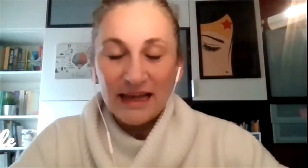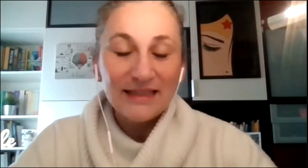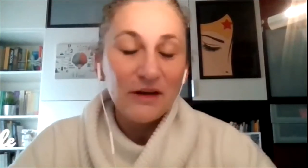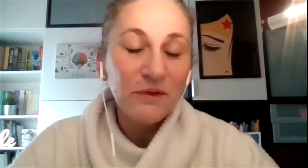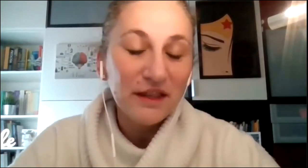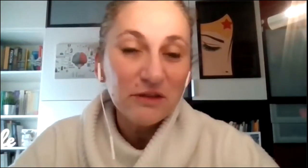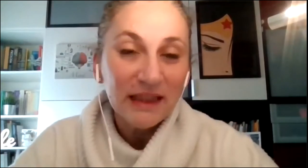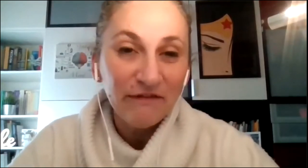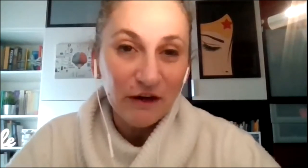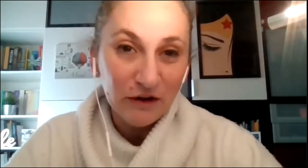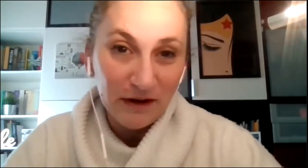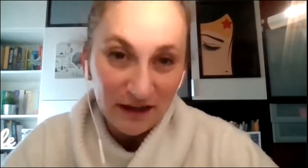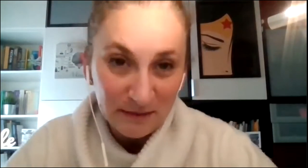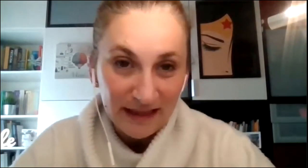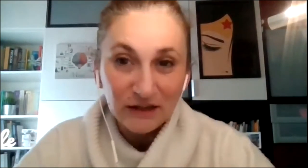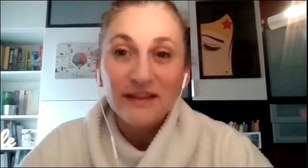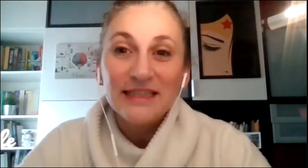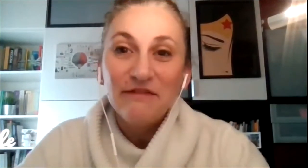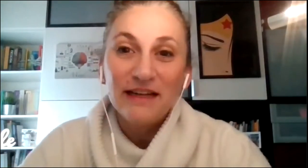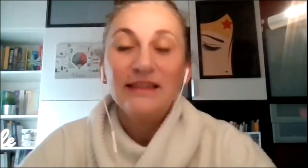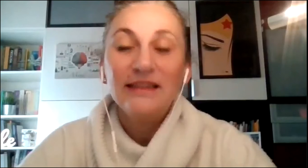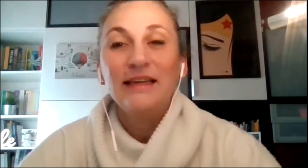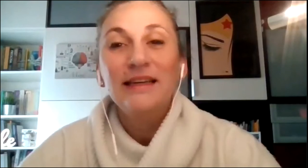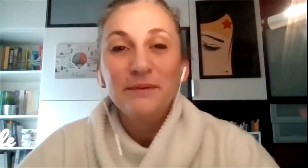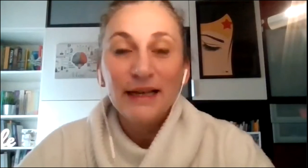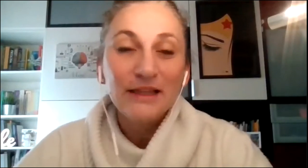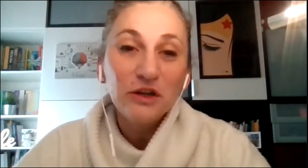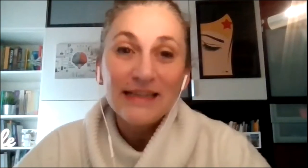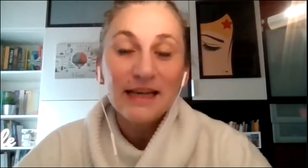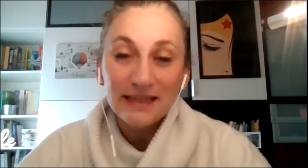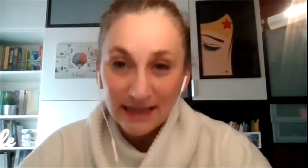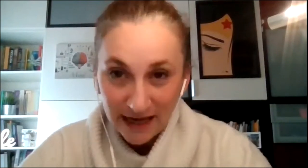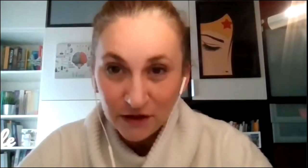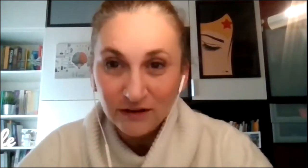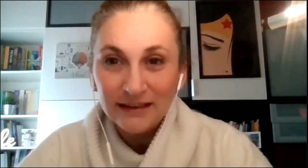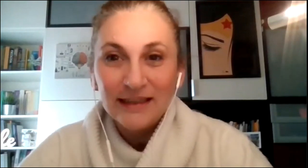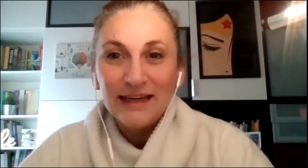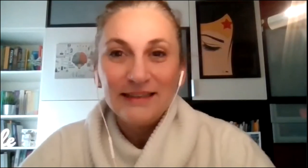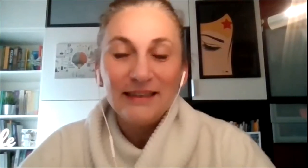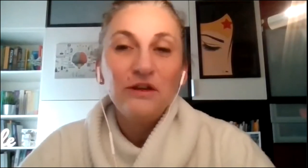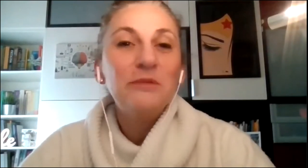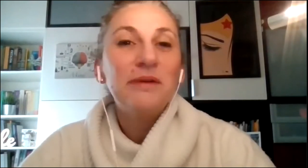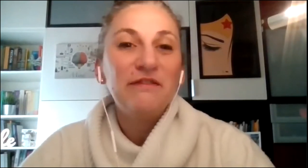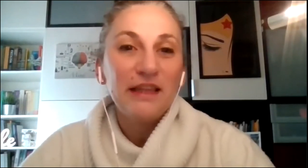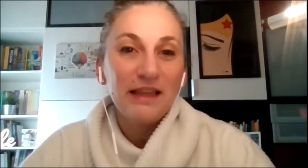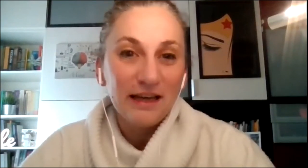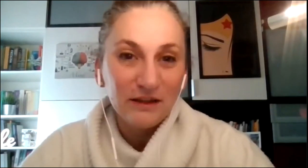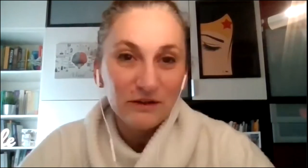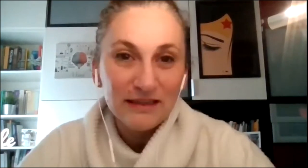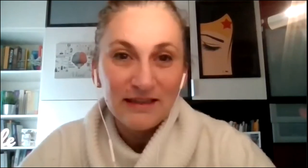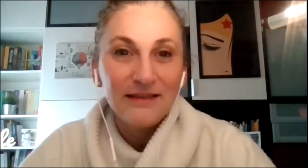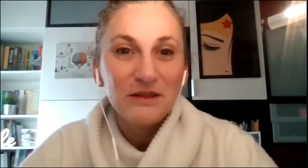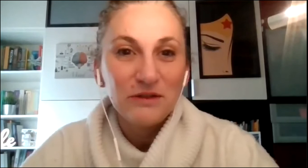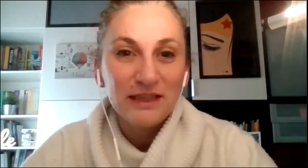hijo está en un centro específico de educación especial, entonces es diferente, porque el centro ya está diseñado atendiendo a la especificidad,